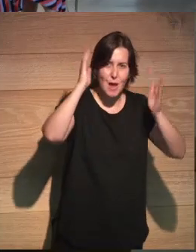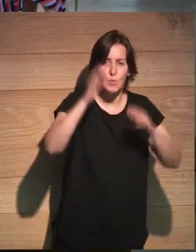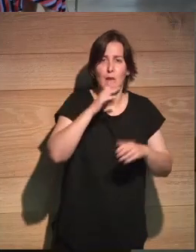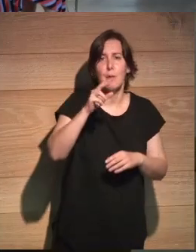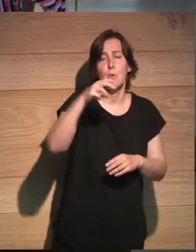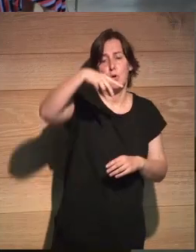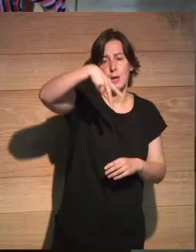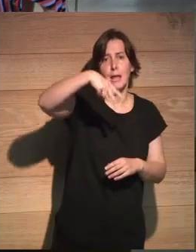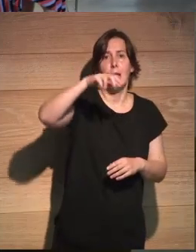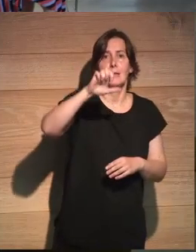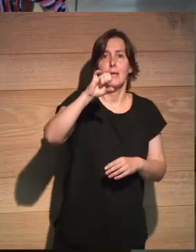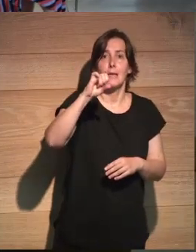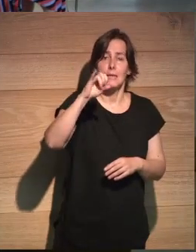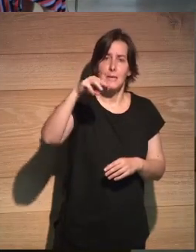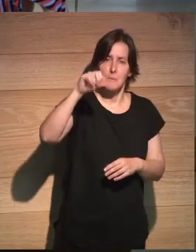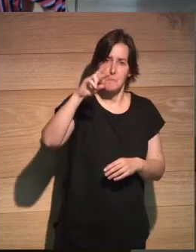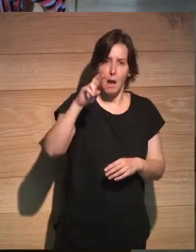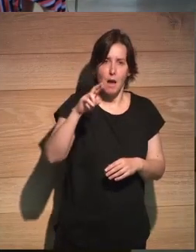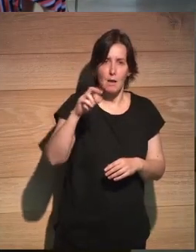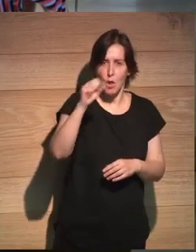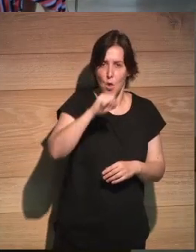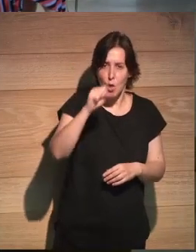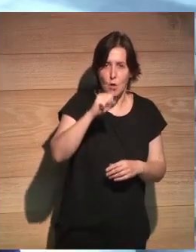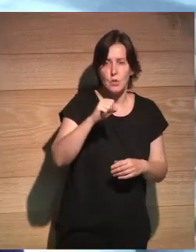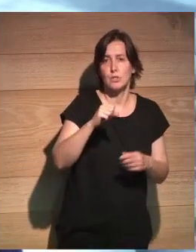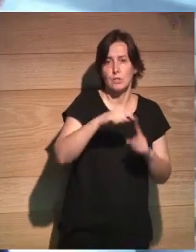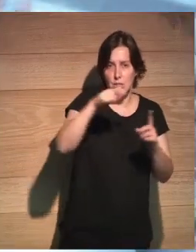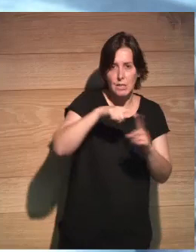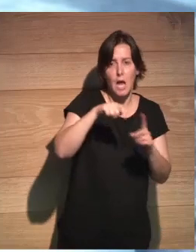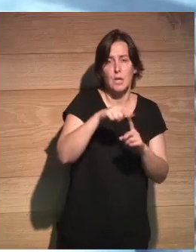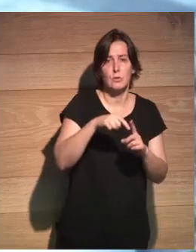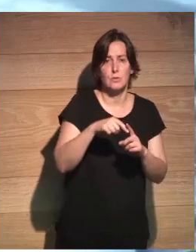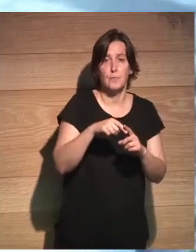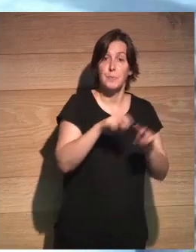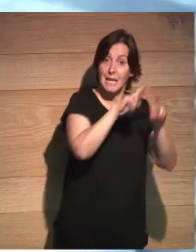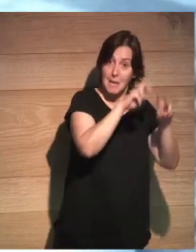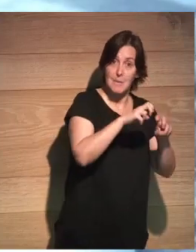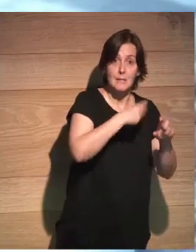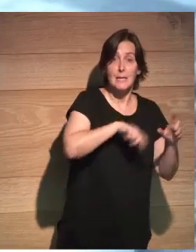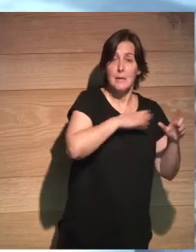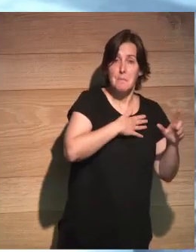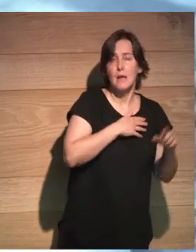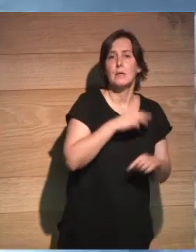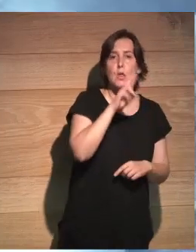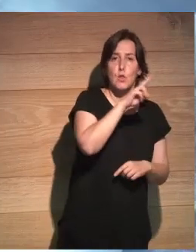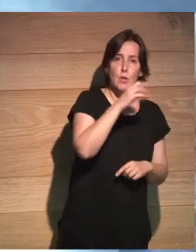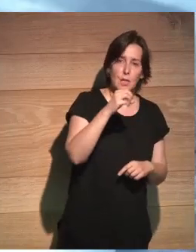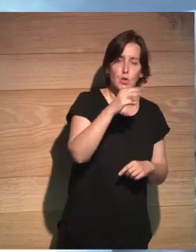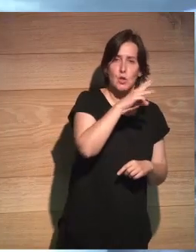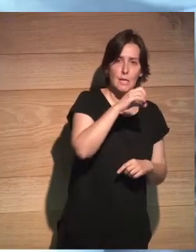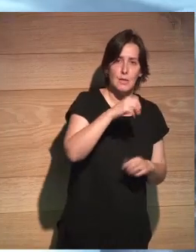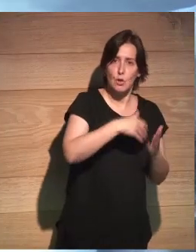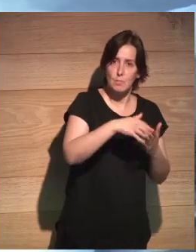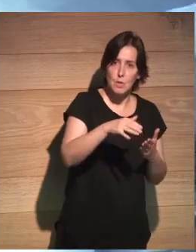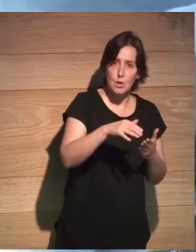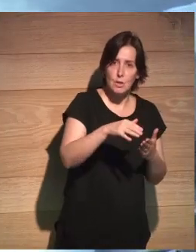un sueldo de 40, 60 o 70 millones todos los años, pero que se investigue en España y se gasten 200 o 300 millones más en investigación,